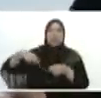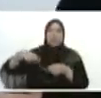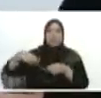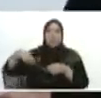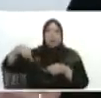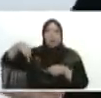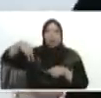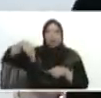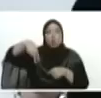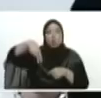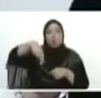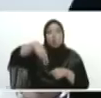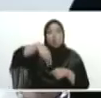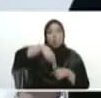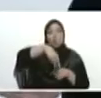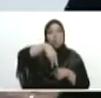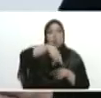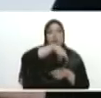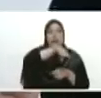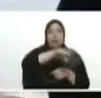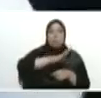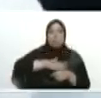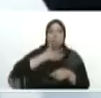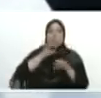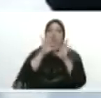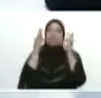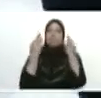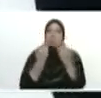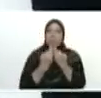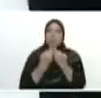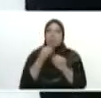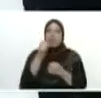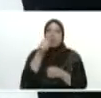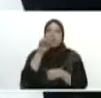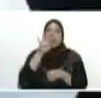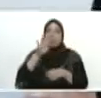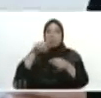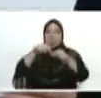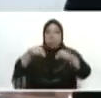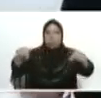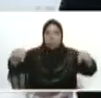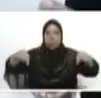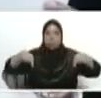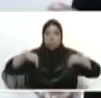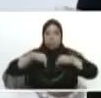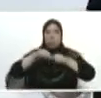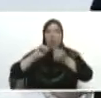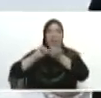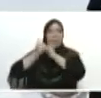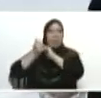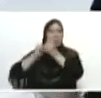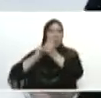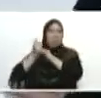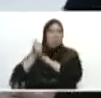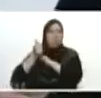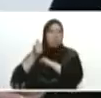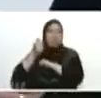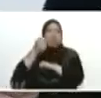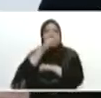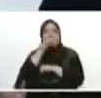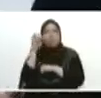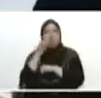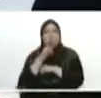para la familia catorce canchas gigantes para el deporte maravino el deporte